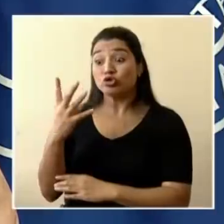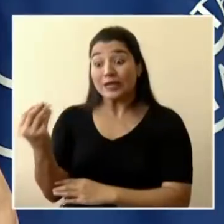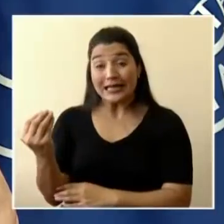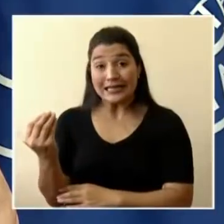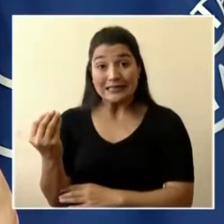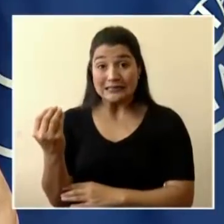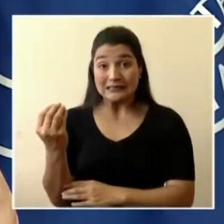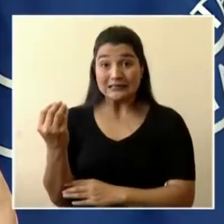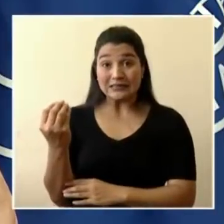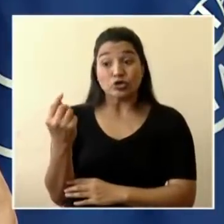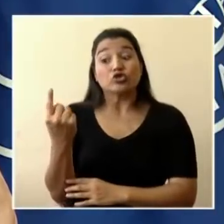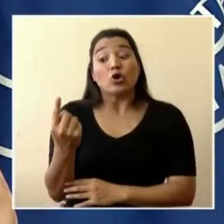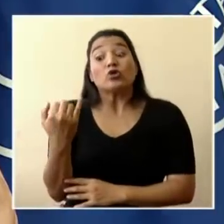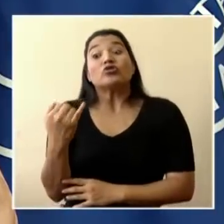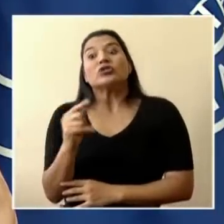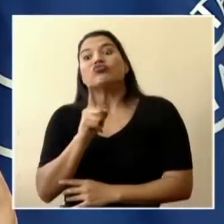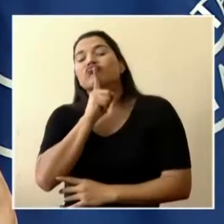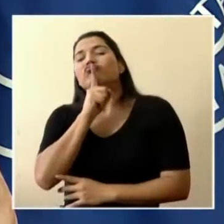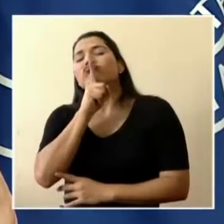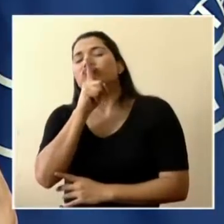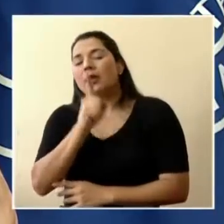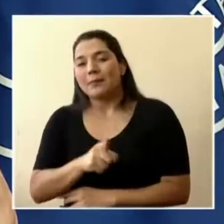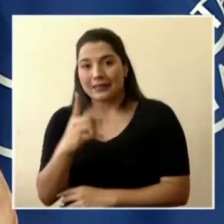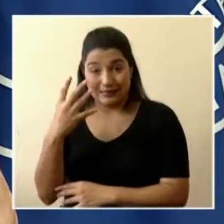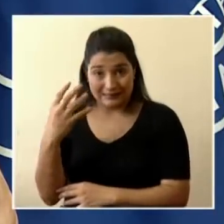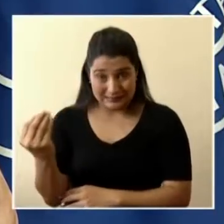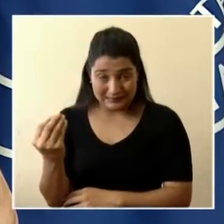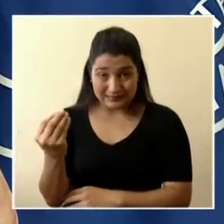lugares públicos, pero solamente en casos muy, muy contados,